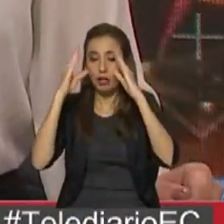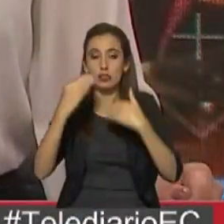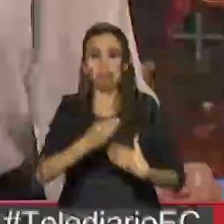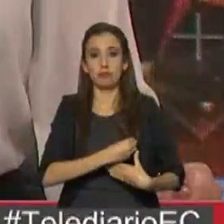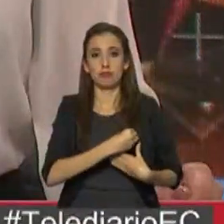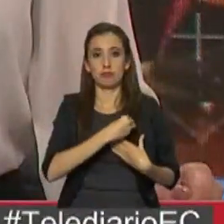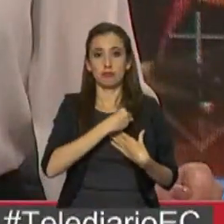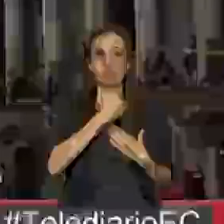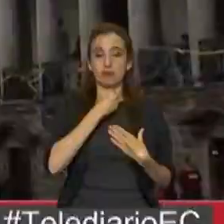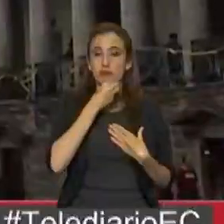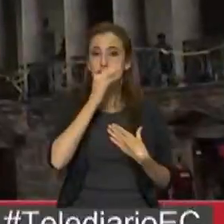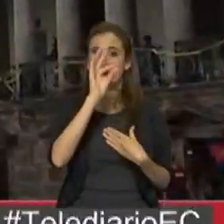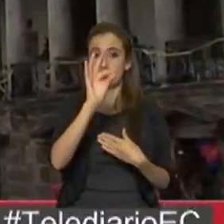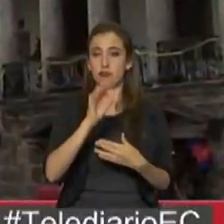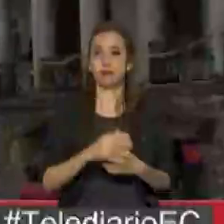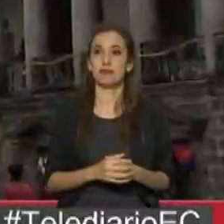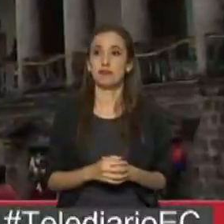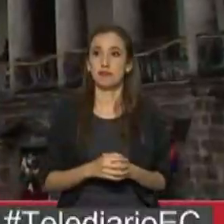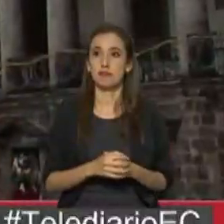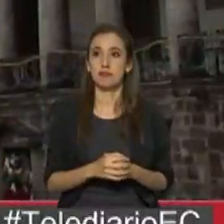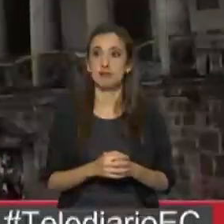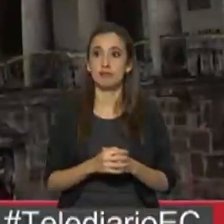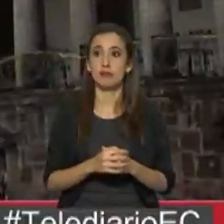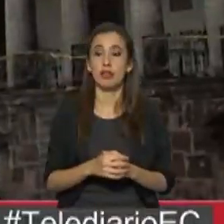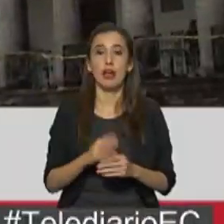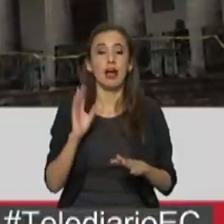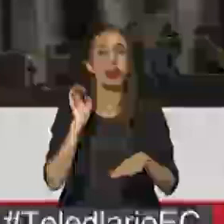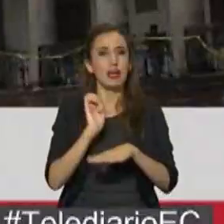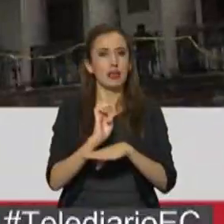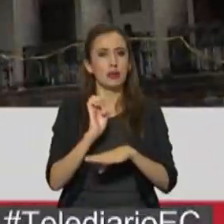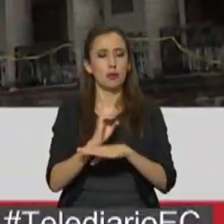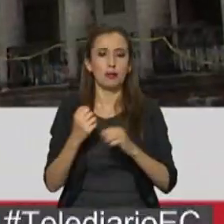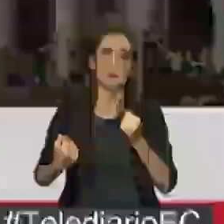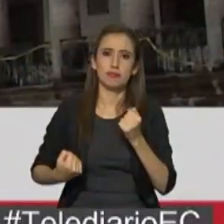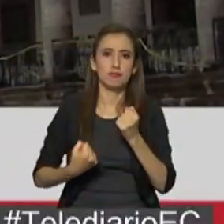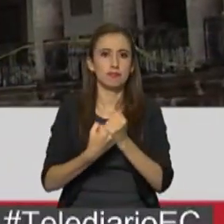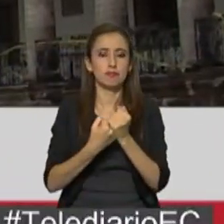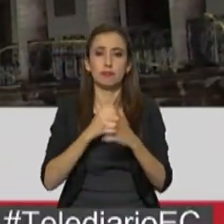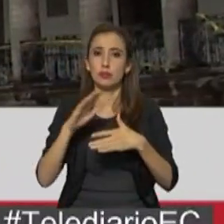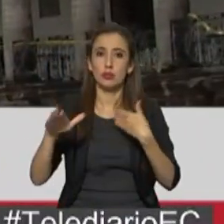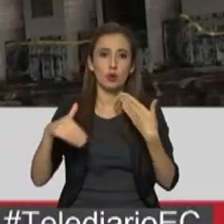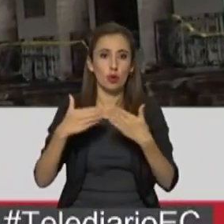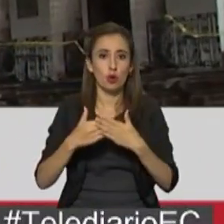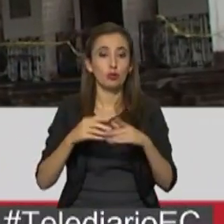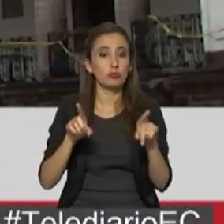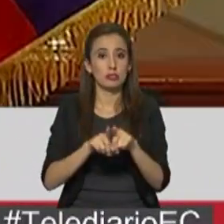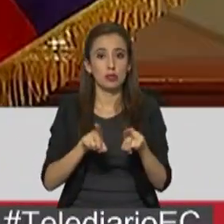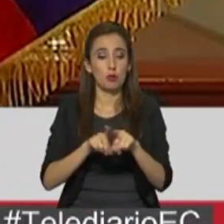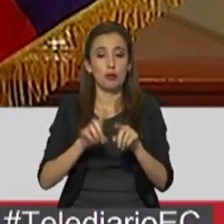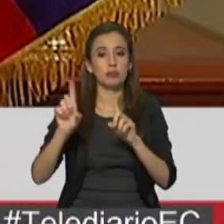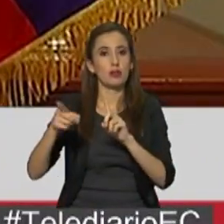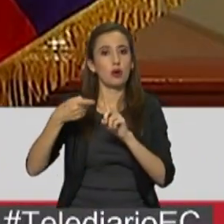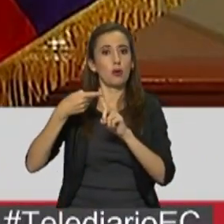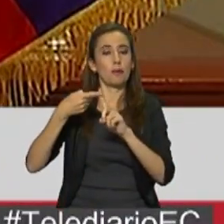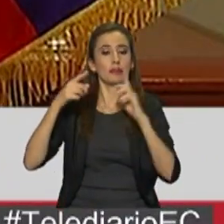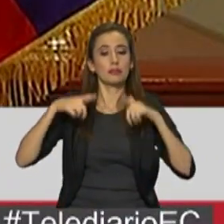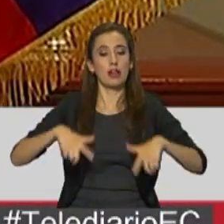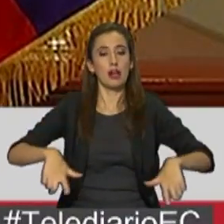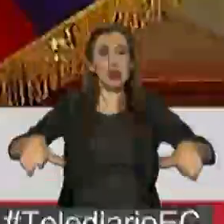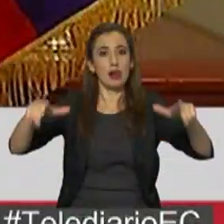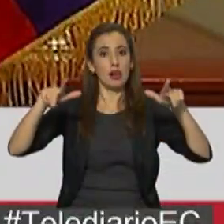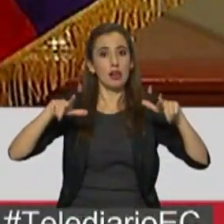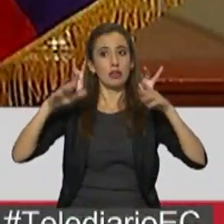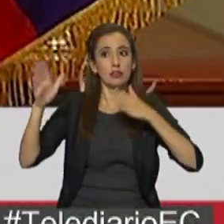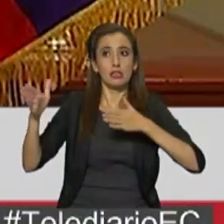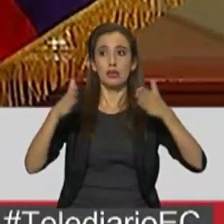19 la frase de que a ecuador los sacamos todos se predica con el ejemplo es por ello que el presidente de la